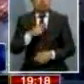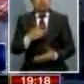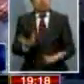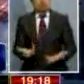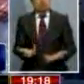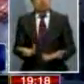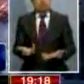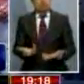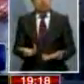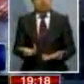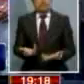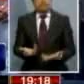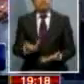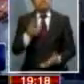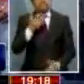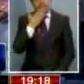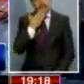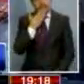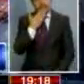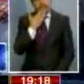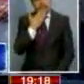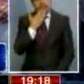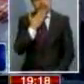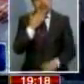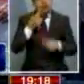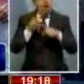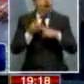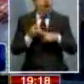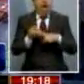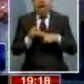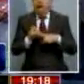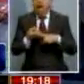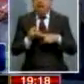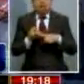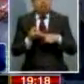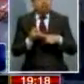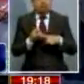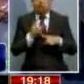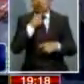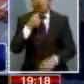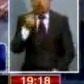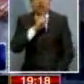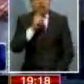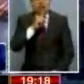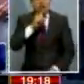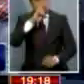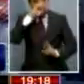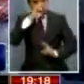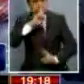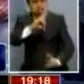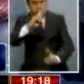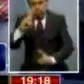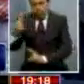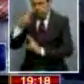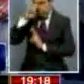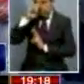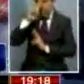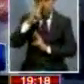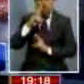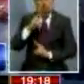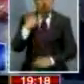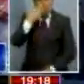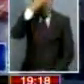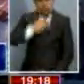Y además, quieren que no haya abusos contra nadie, que nos respetemos en nuestra dignidad de